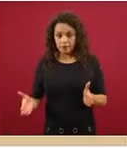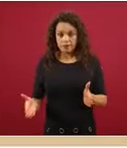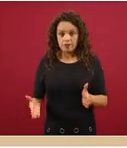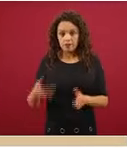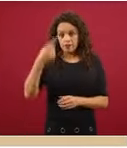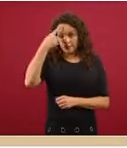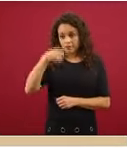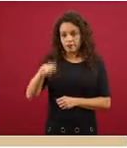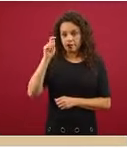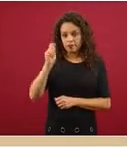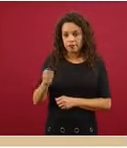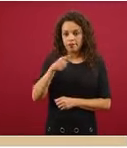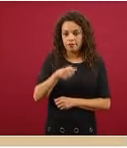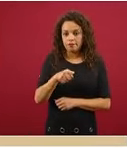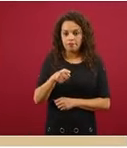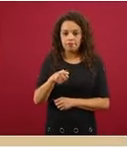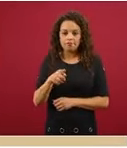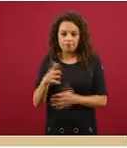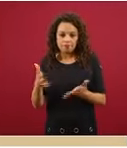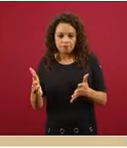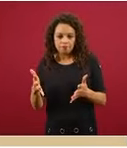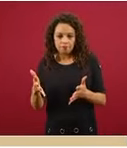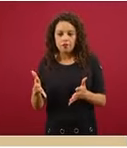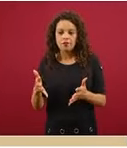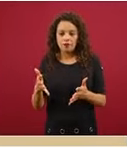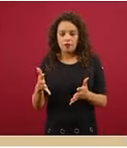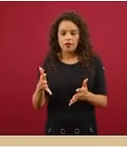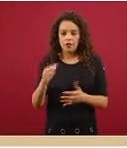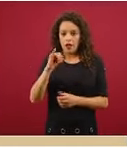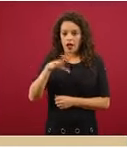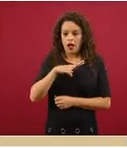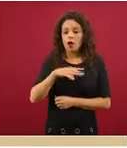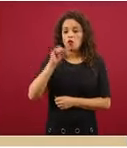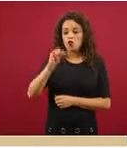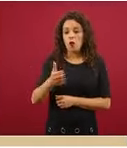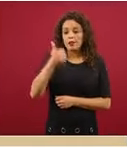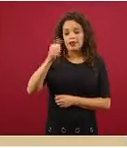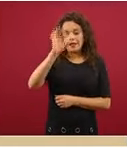casos estimados es de 0.6%.